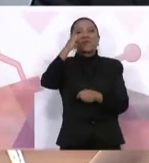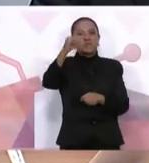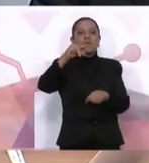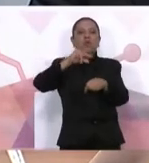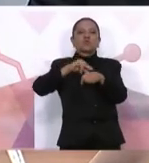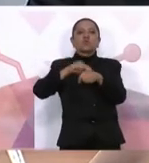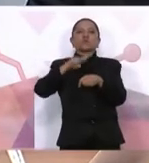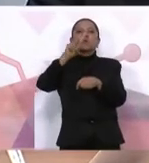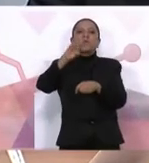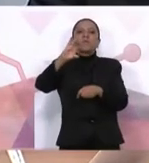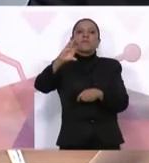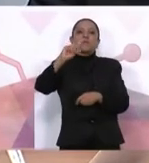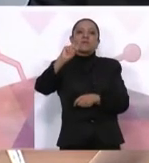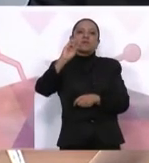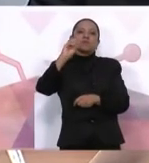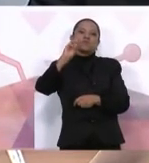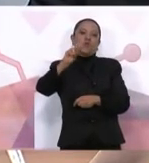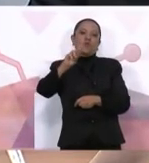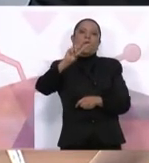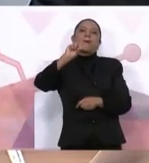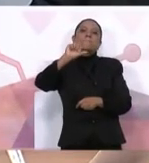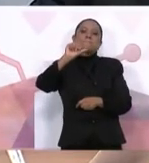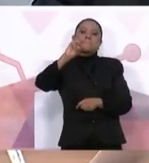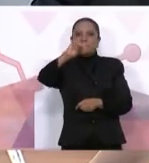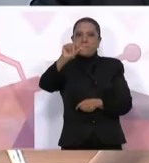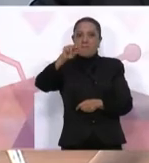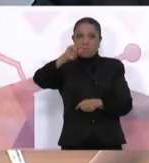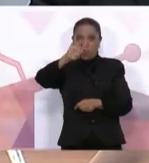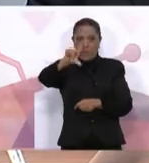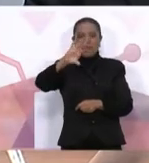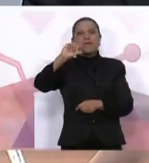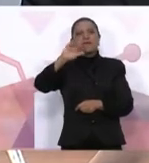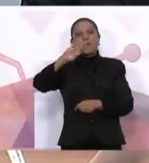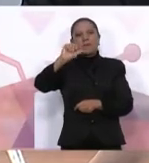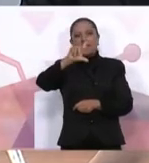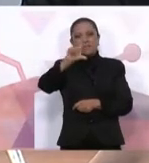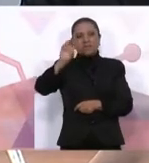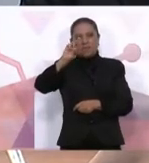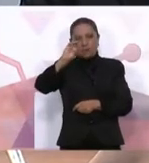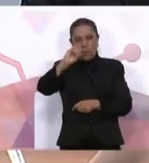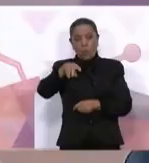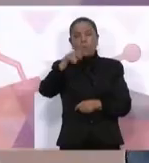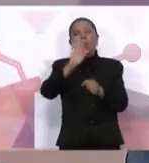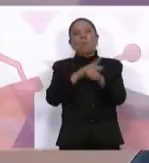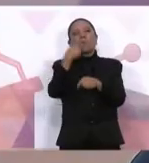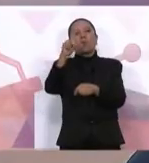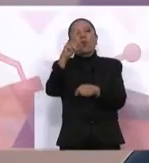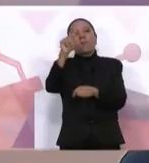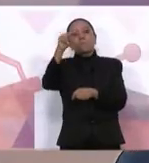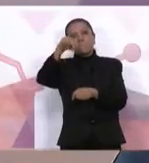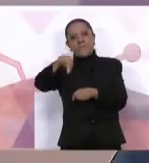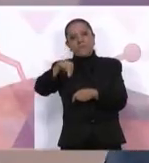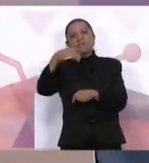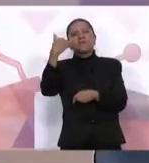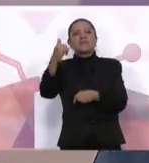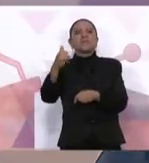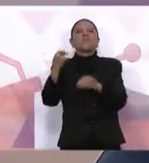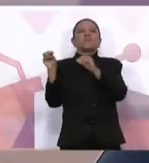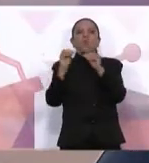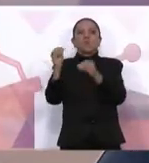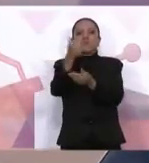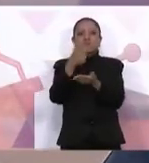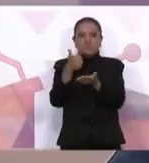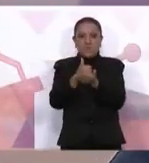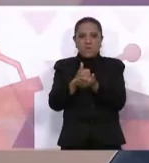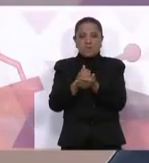de la coalición por moler los al frente del partido acción nacional y movimiento ciudadano adelante acá gracias muy buenas noches estamos a unos